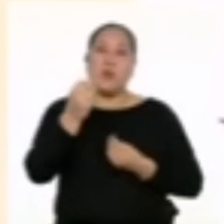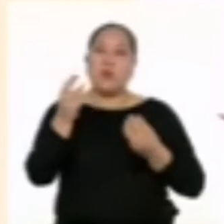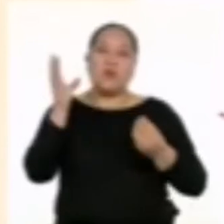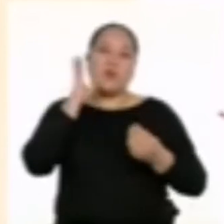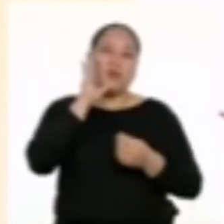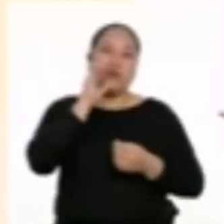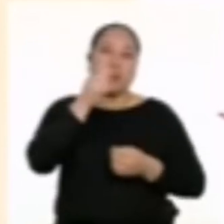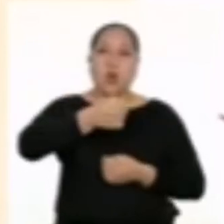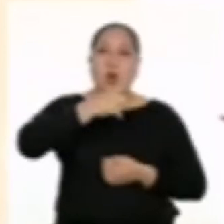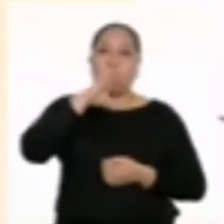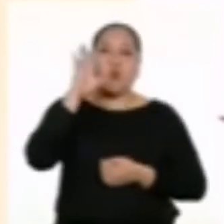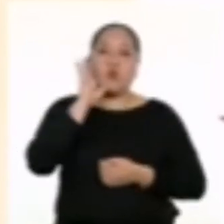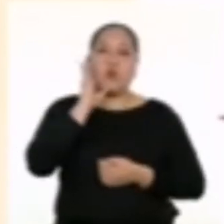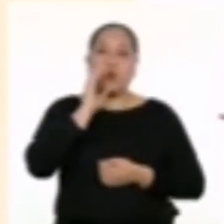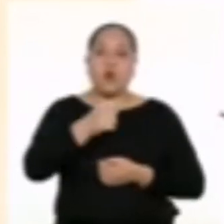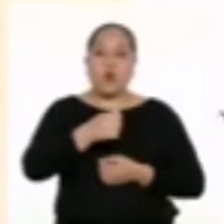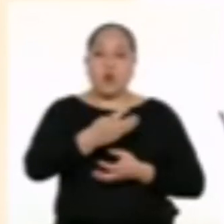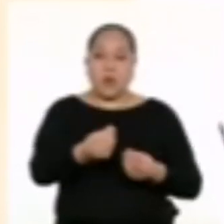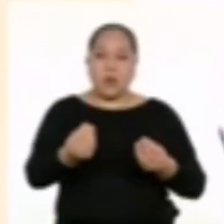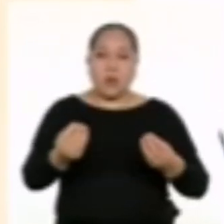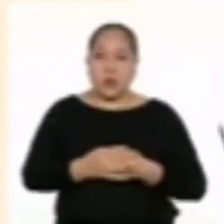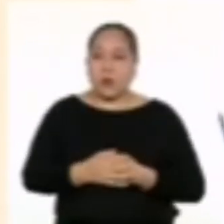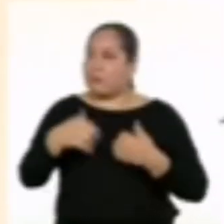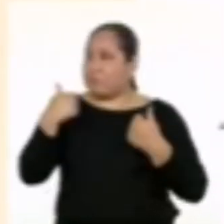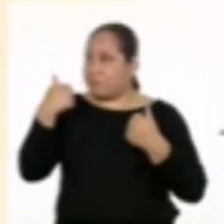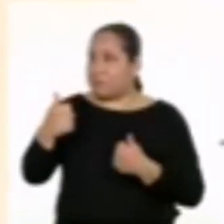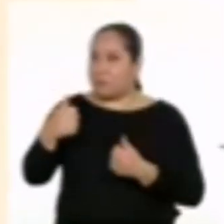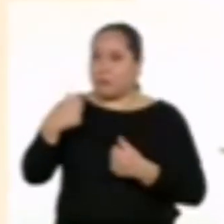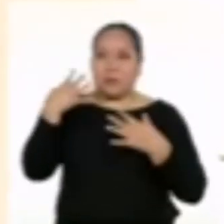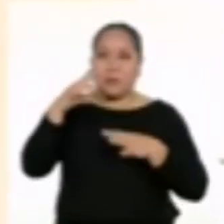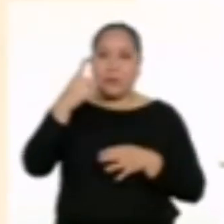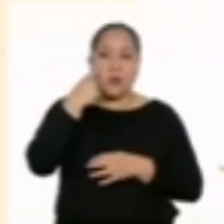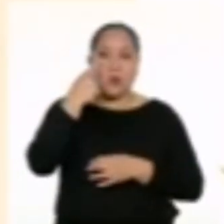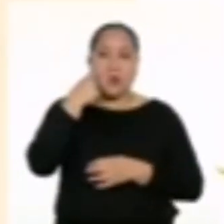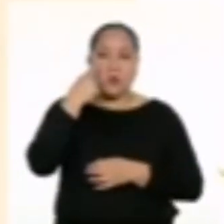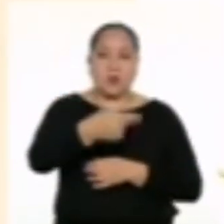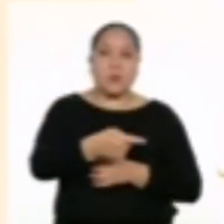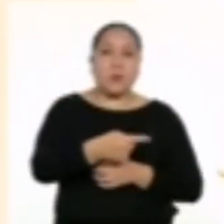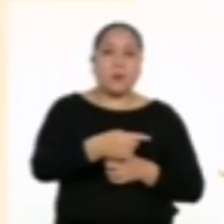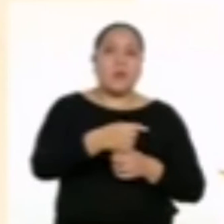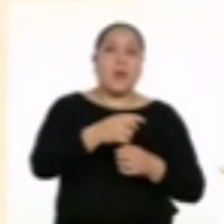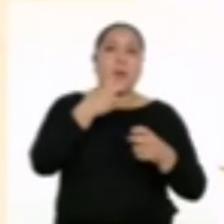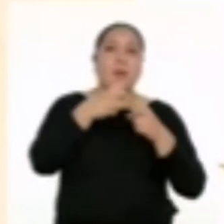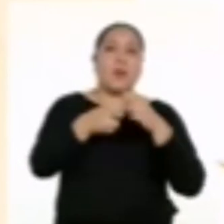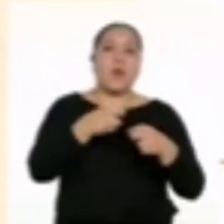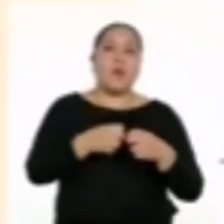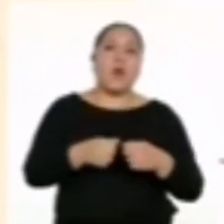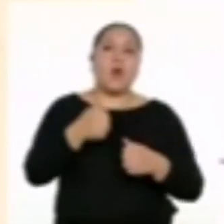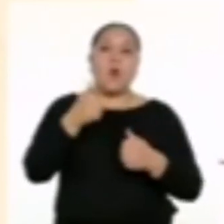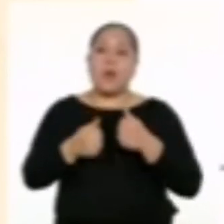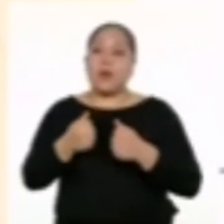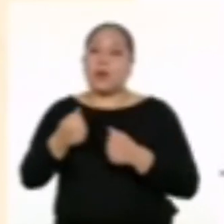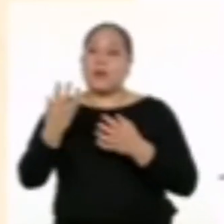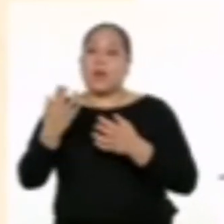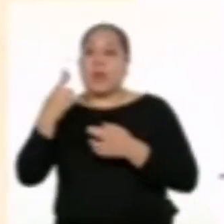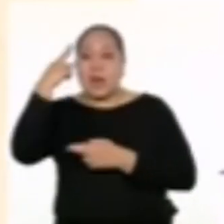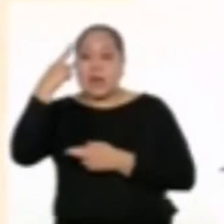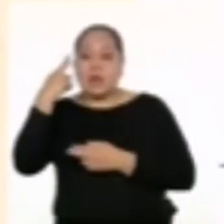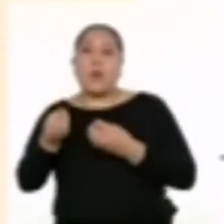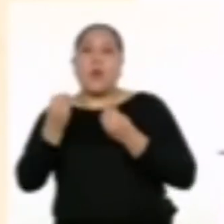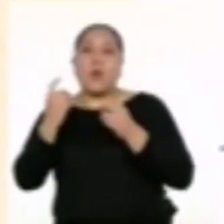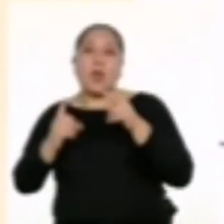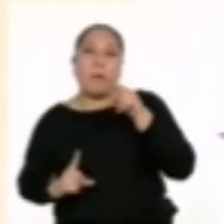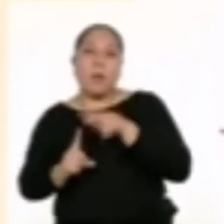trabajo, Yanira. Ahora que conocemos bien el problema, sus causas y consecuencias, podemos formular